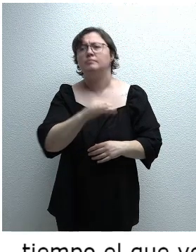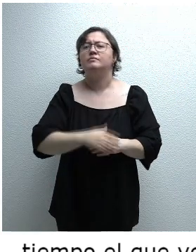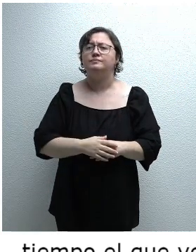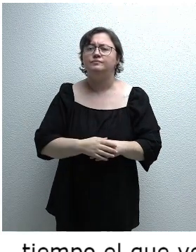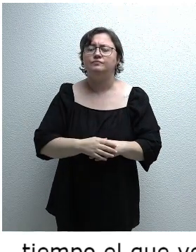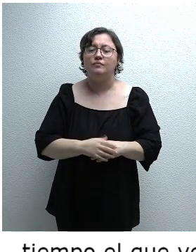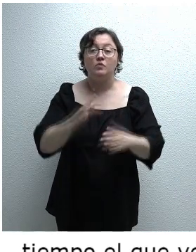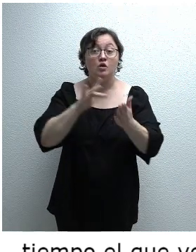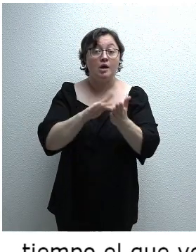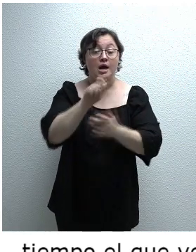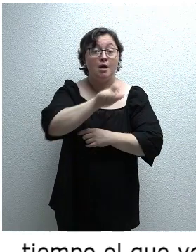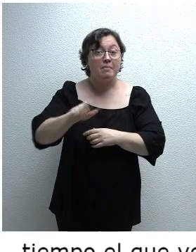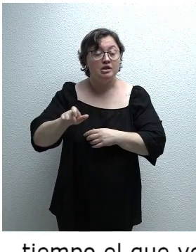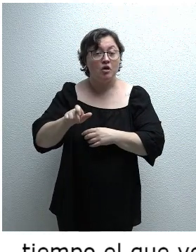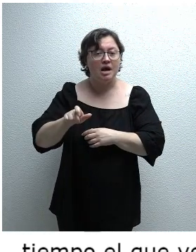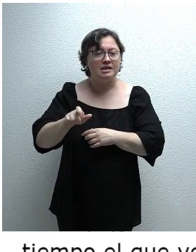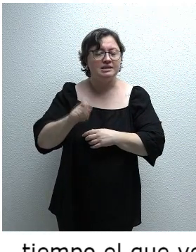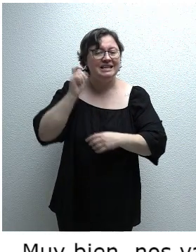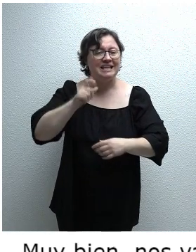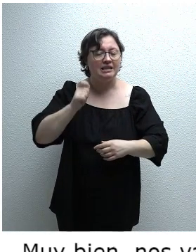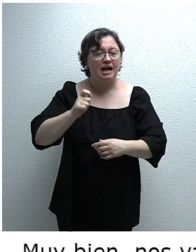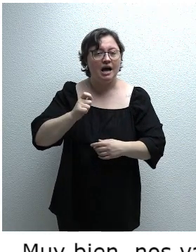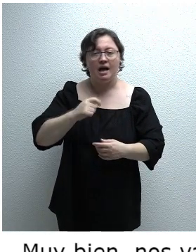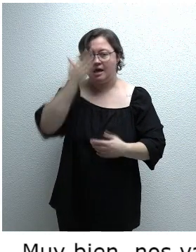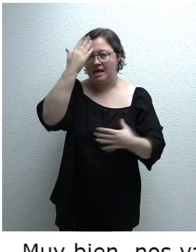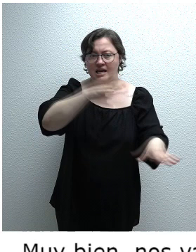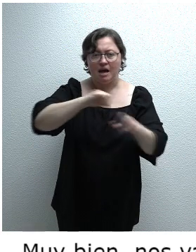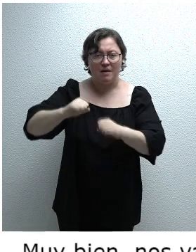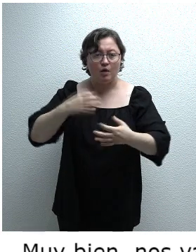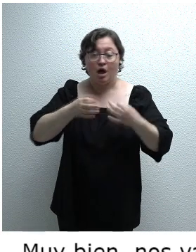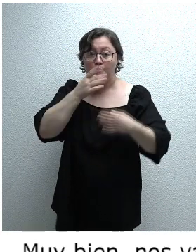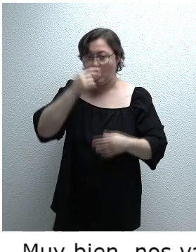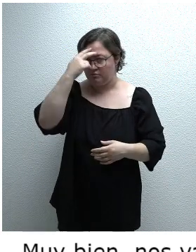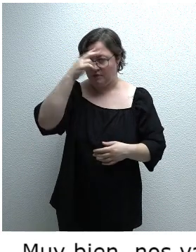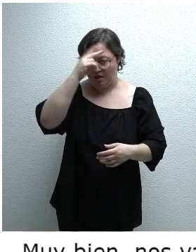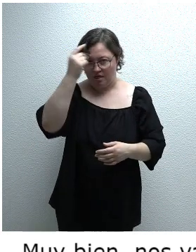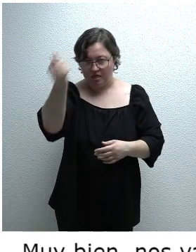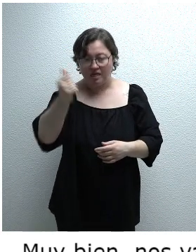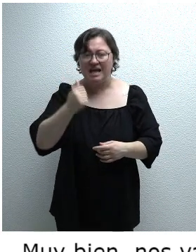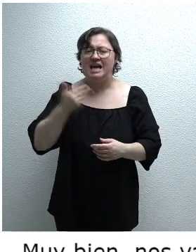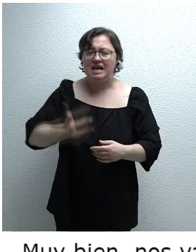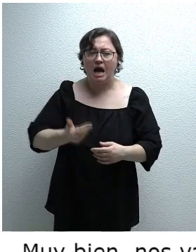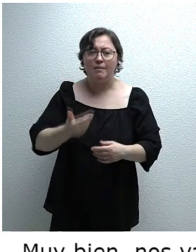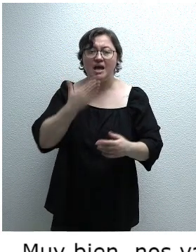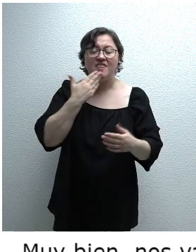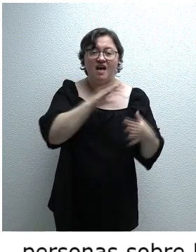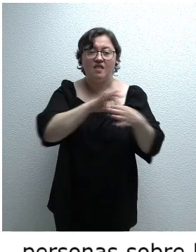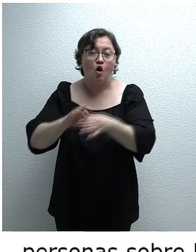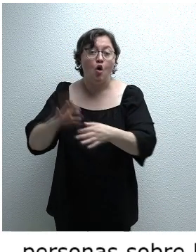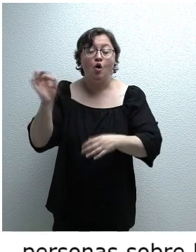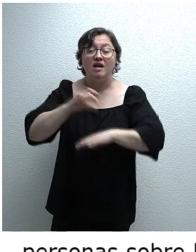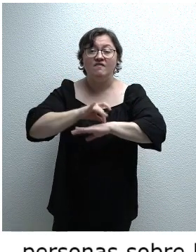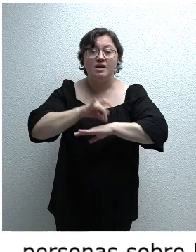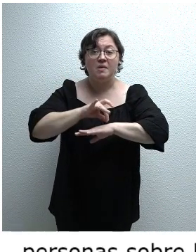¿qué ocurre con las personas sobre las que se suele solicitar incapacidad jurídica por deterioro cognitivo grave asociado a la edad o